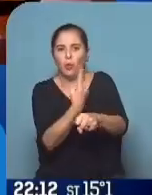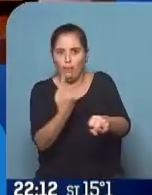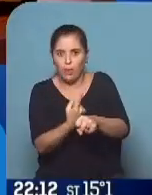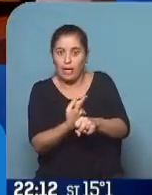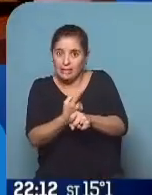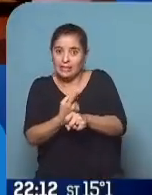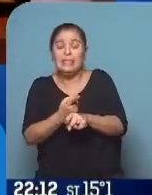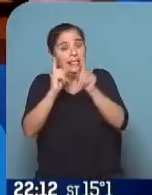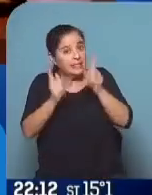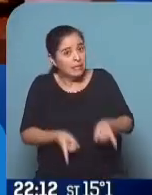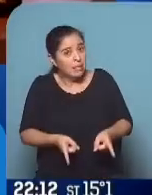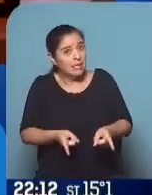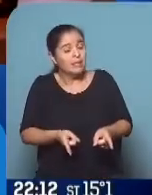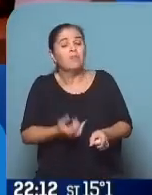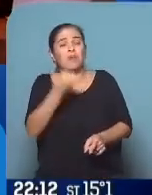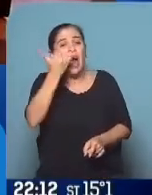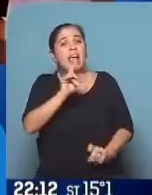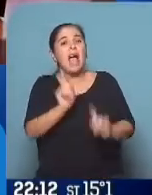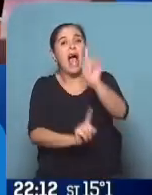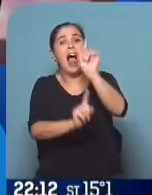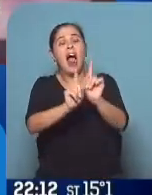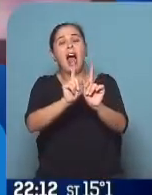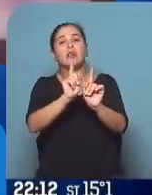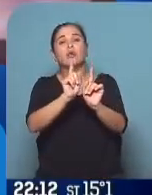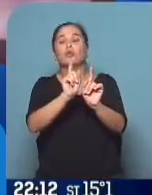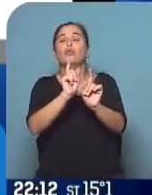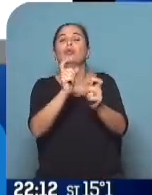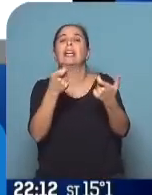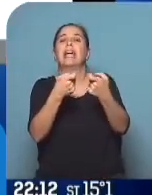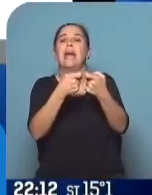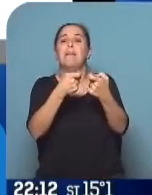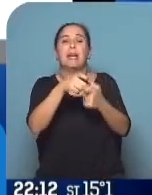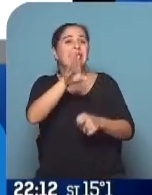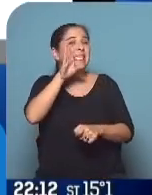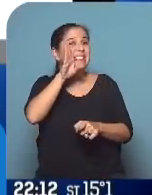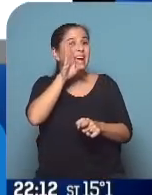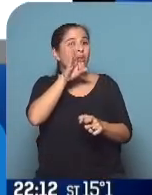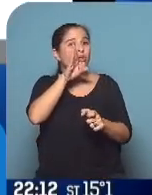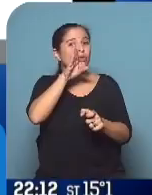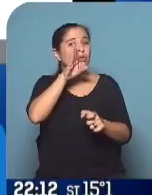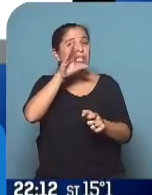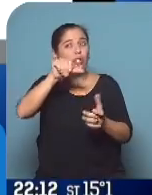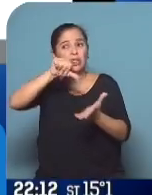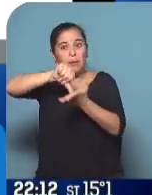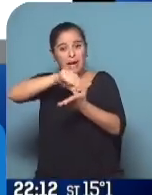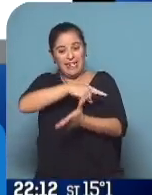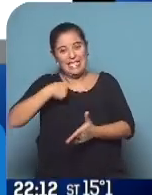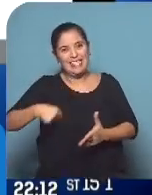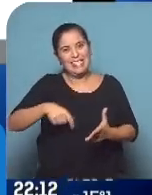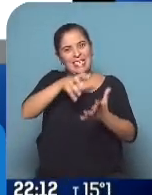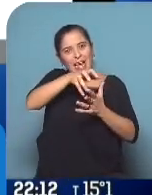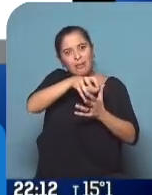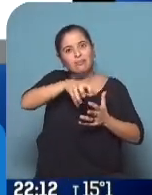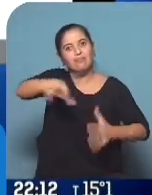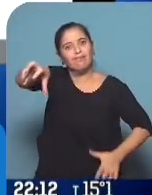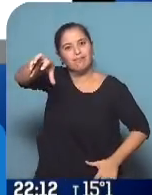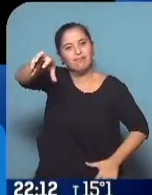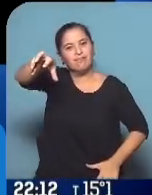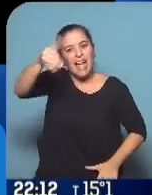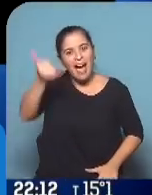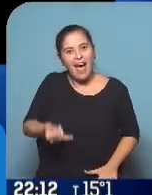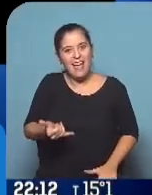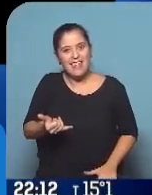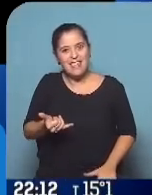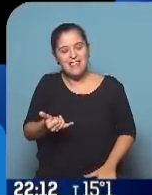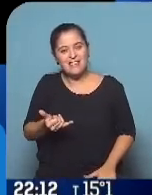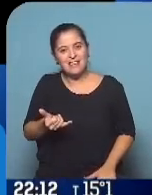que ya están radicadas en China, porque cuáles van a ser las represalias que se van a tomar y en qué posición van a quedar esas empresas. Más allá de que el planteo